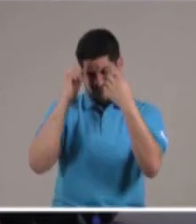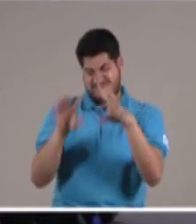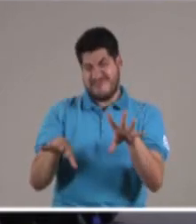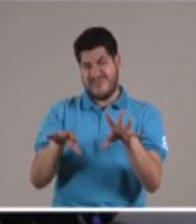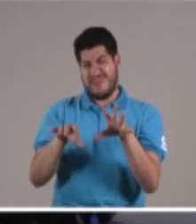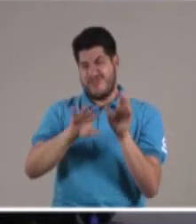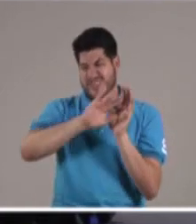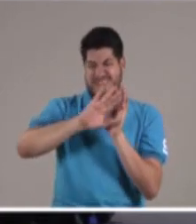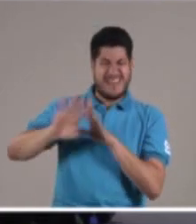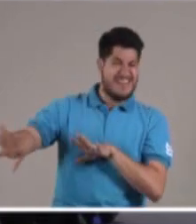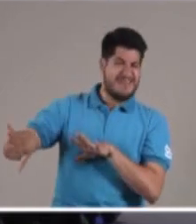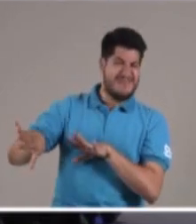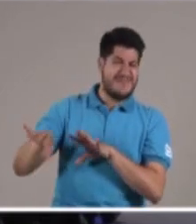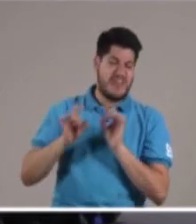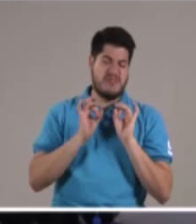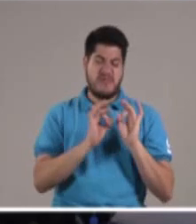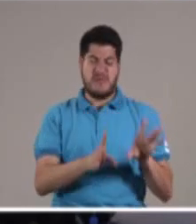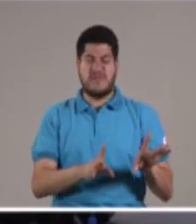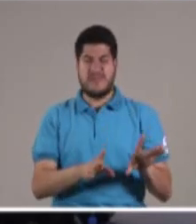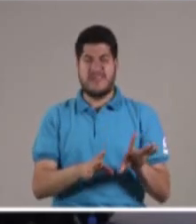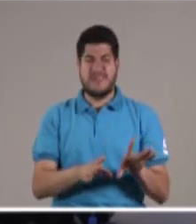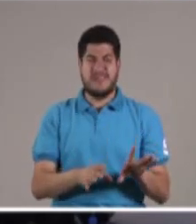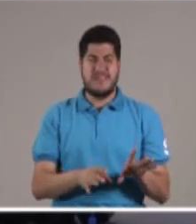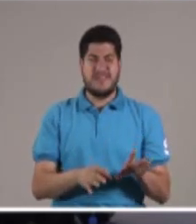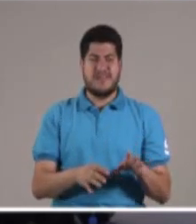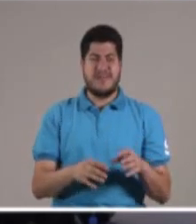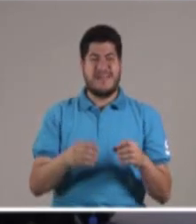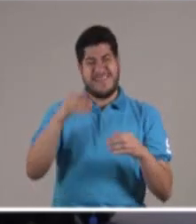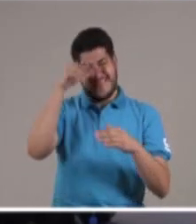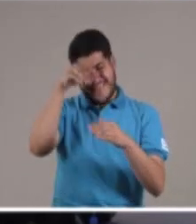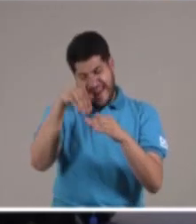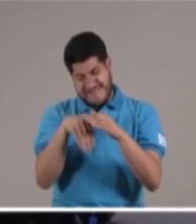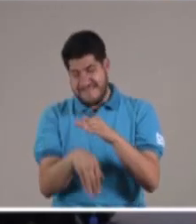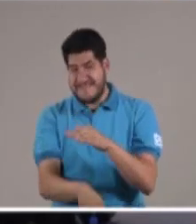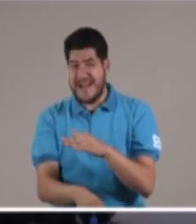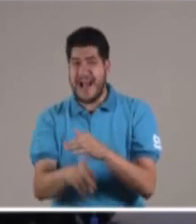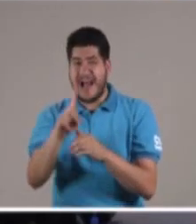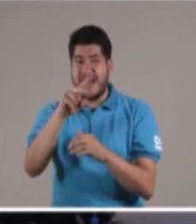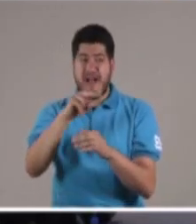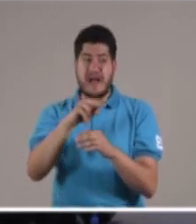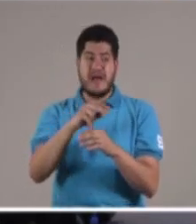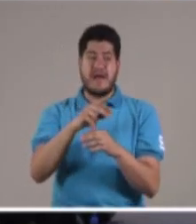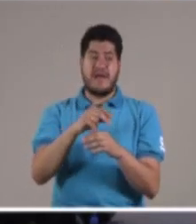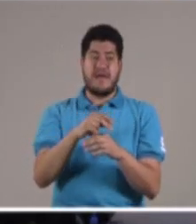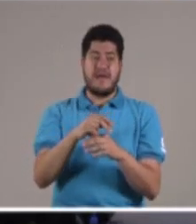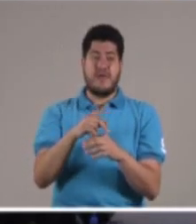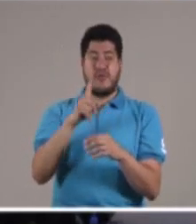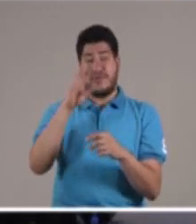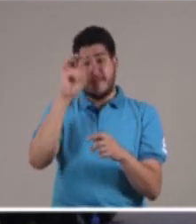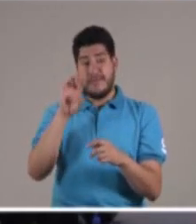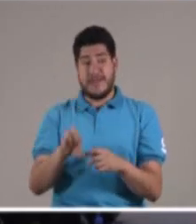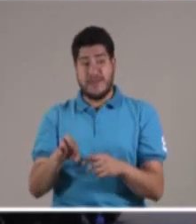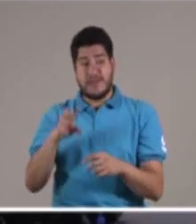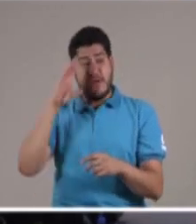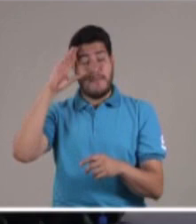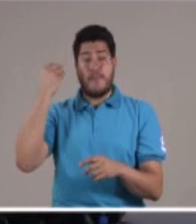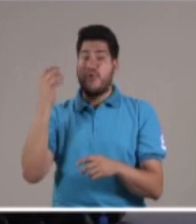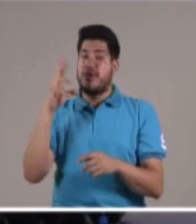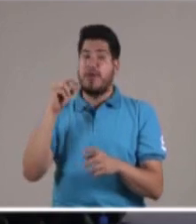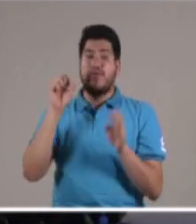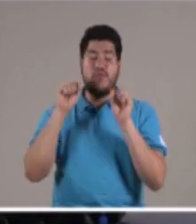de despreciar de menospreciar de bajar al nivel que él tiene a la otra persona porque no puede